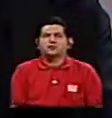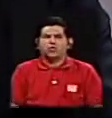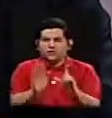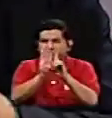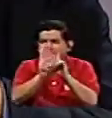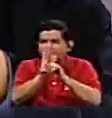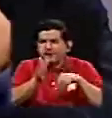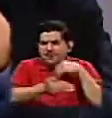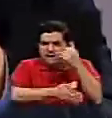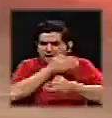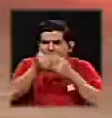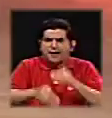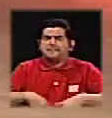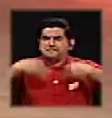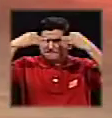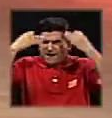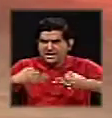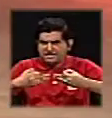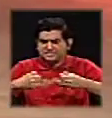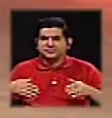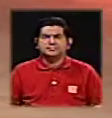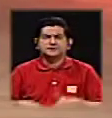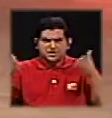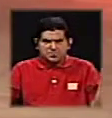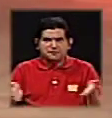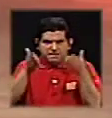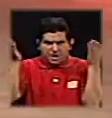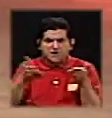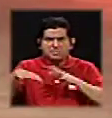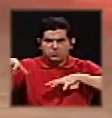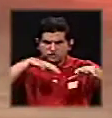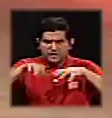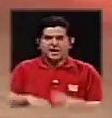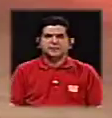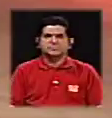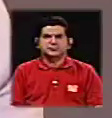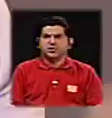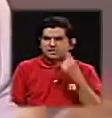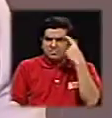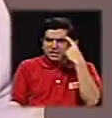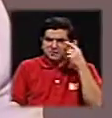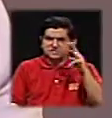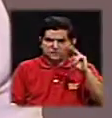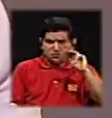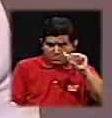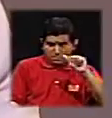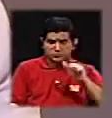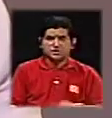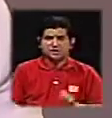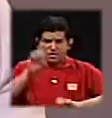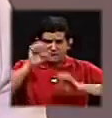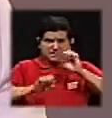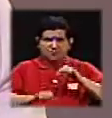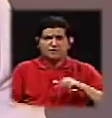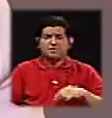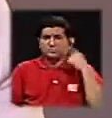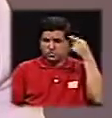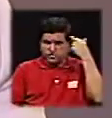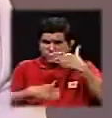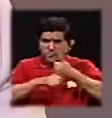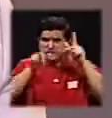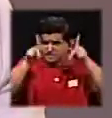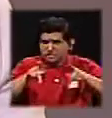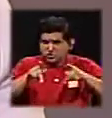legitimidad para tomar decisiones, para impulsar acciones, Montserrat, la valoración que se hace del gobierno. Pues